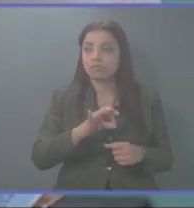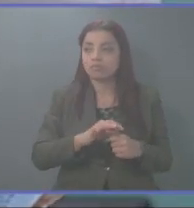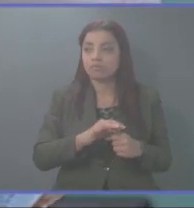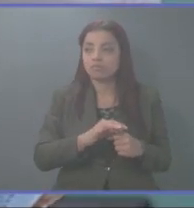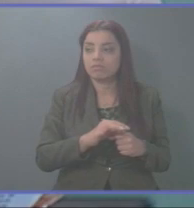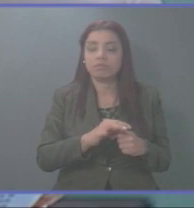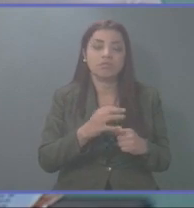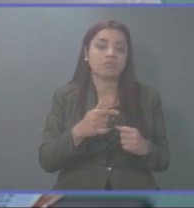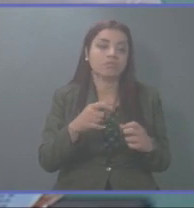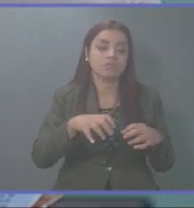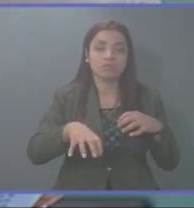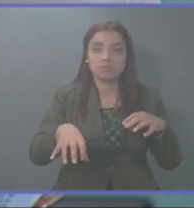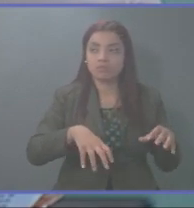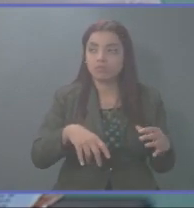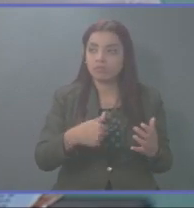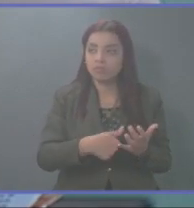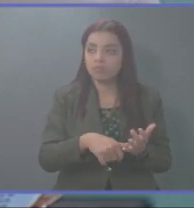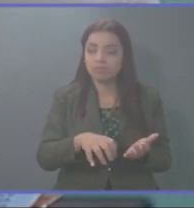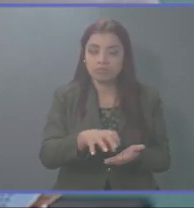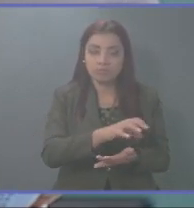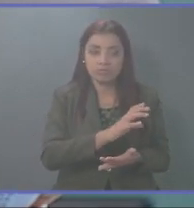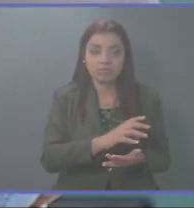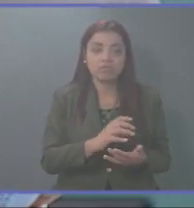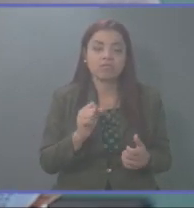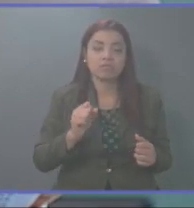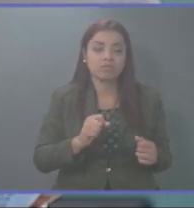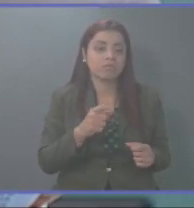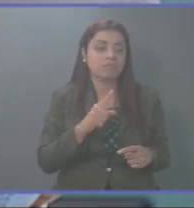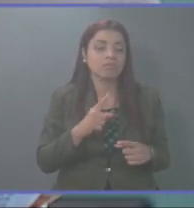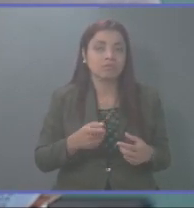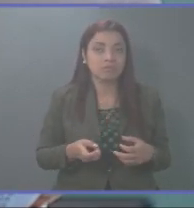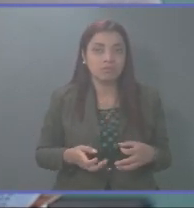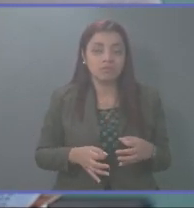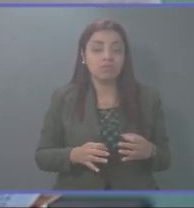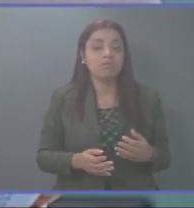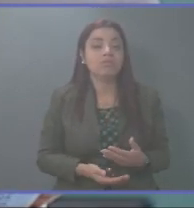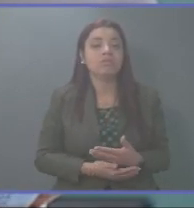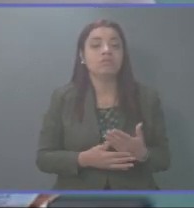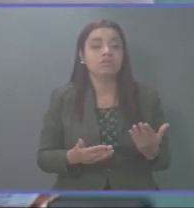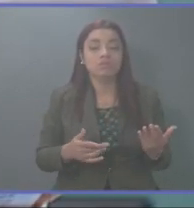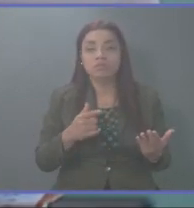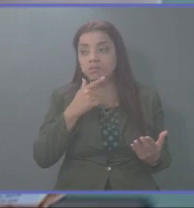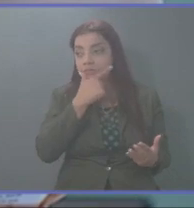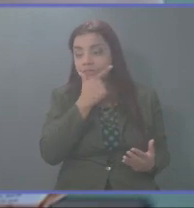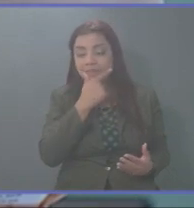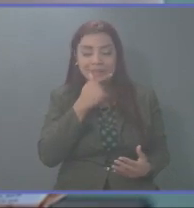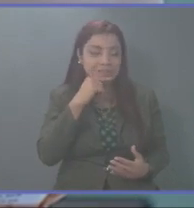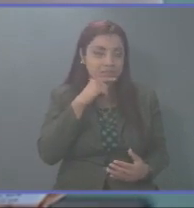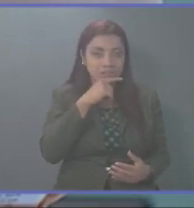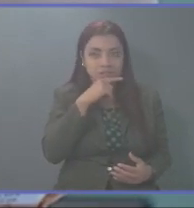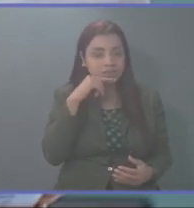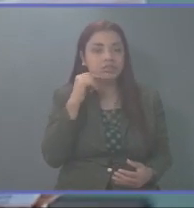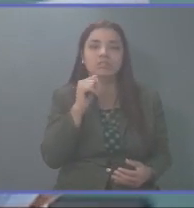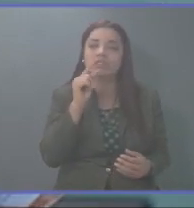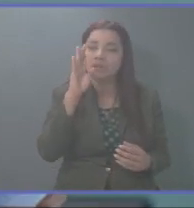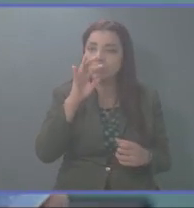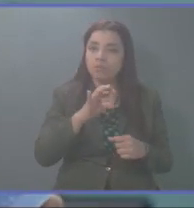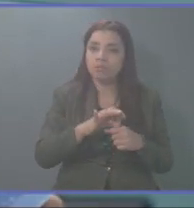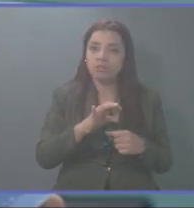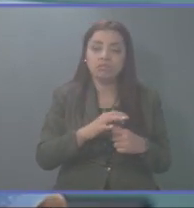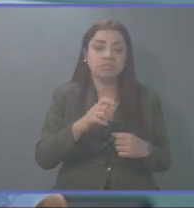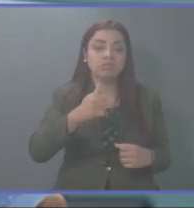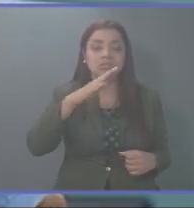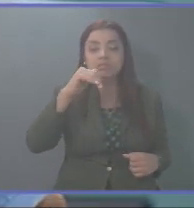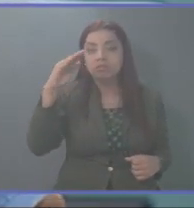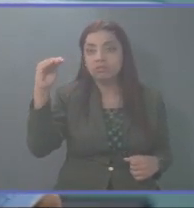al departamento del municipio correspondiente. De esta manera, se disipa todo intento de adjudicar arbitrariamente votos emitidos en el